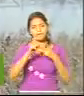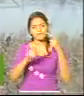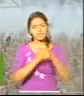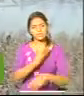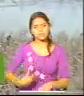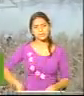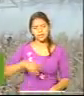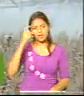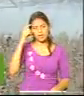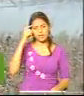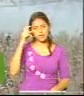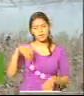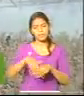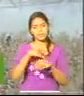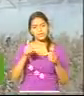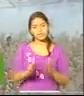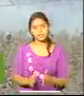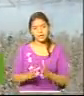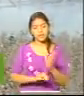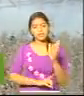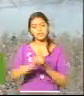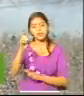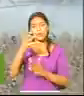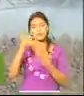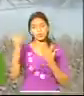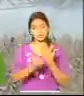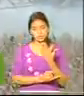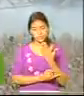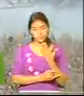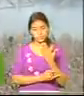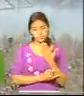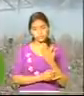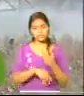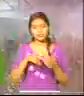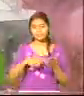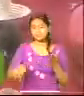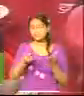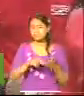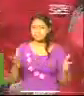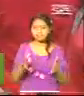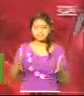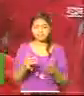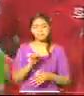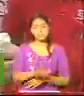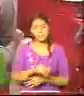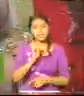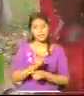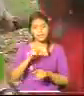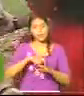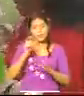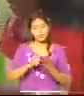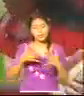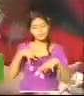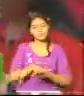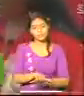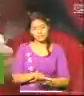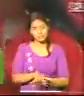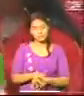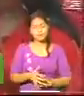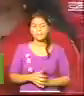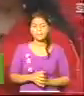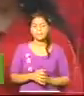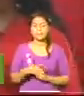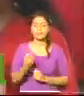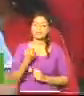vicepresidente Elías Agua como ministro de Agricultura, el desarrollo de este proyecto, insistió mucho en ese componente, la integralidad. No solamente